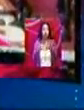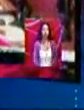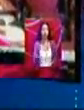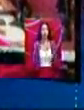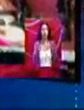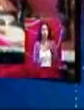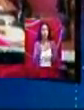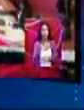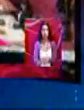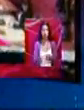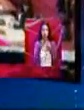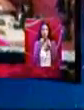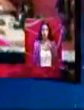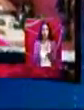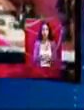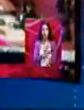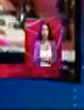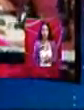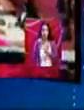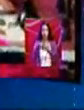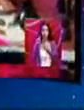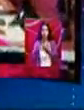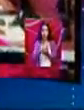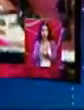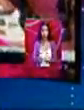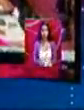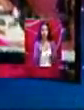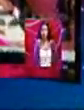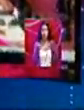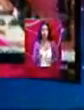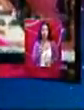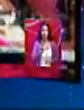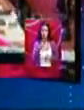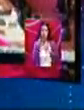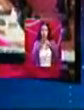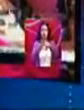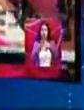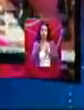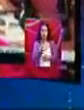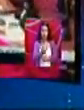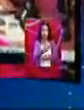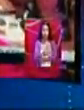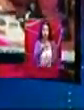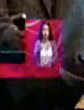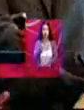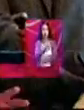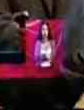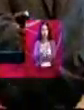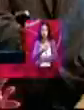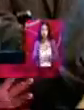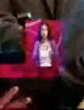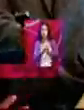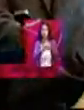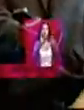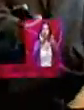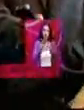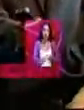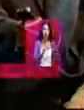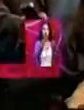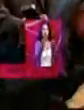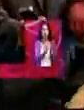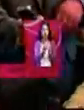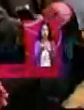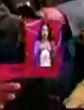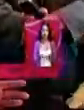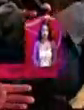veces no se transmite eso en la votación. ¿Qué hemos ganado en esta segunda etapa? Por ejemplo, la bancada nacionalista ahora ya está de acuerdo con la